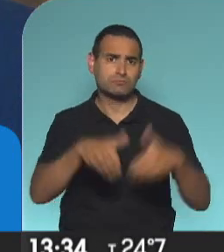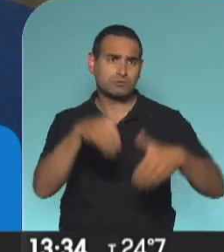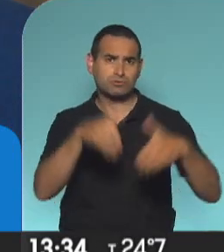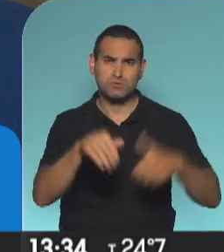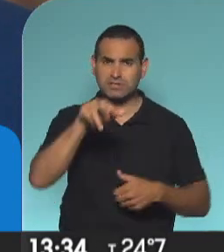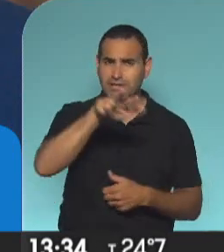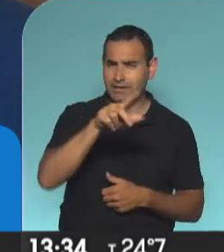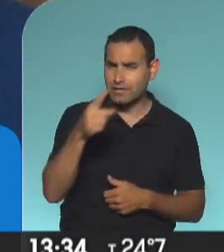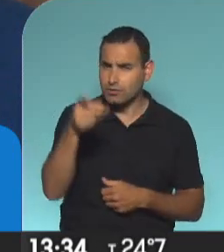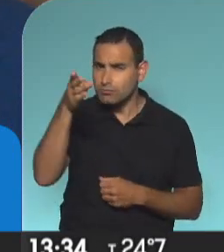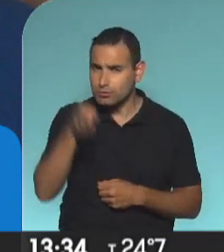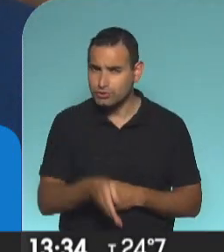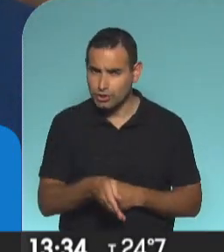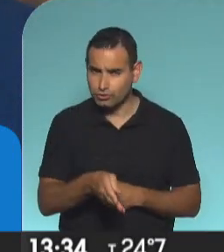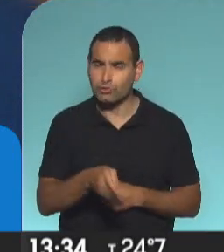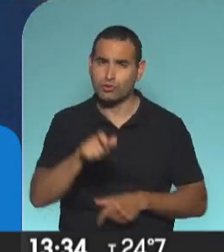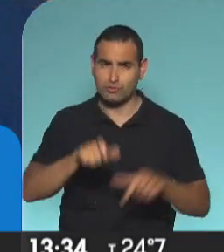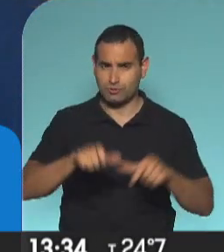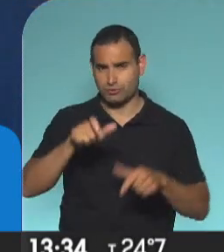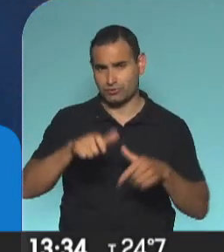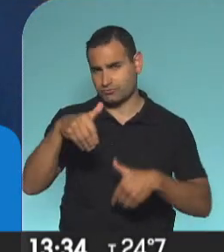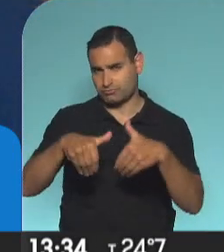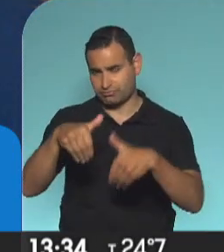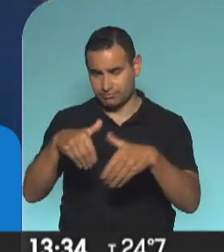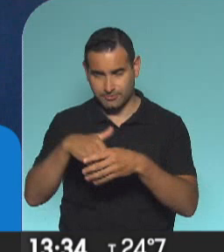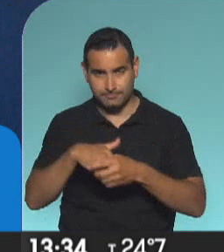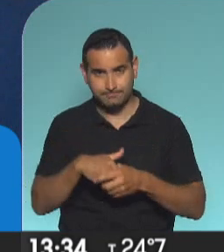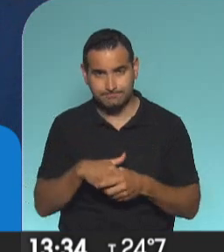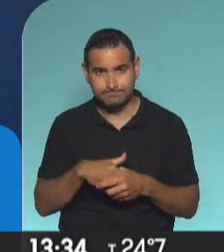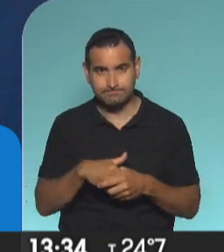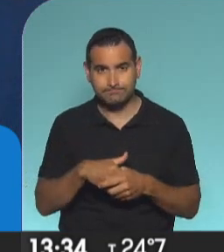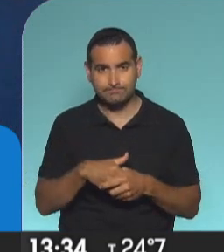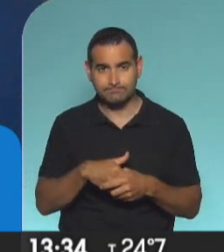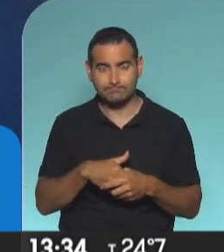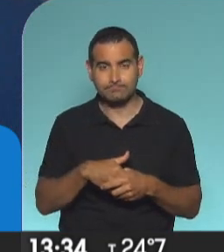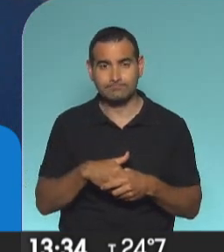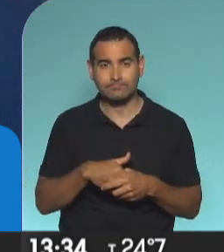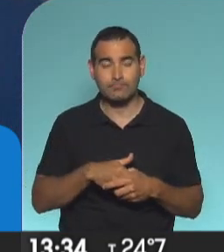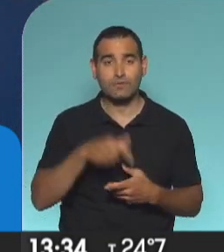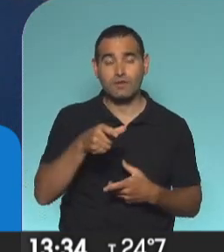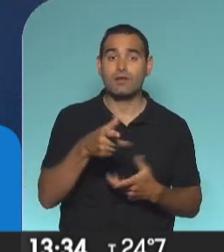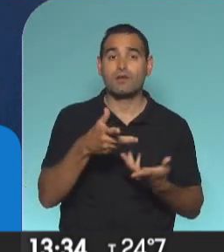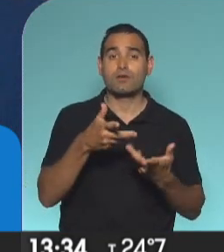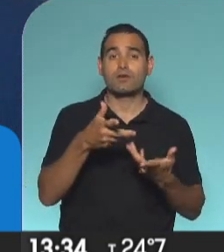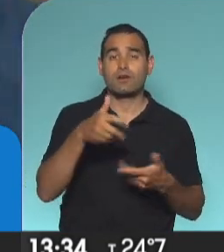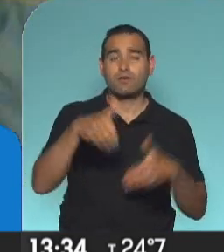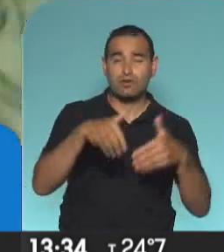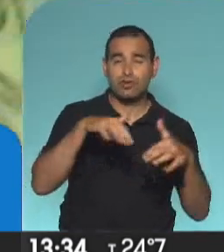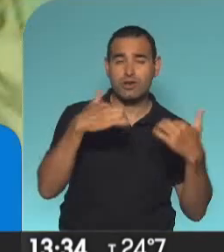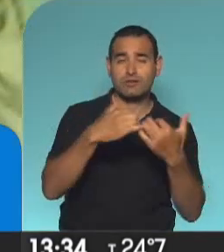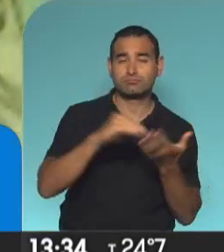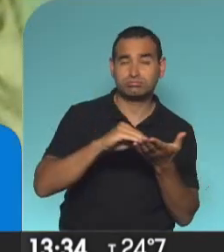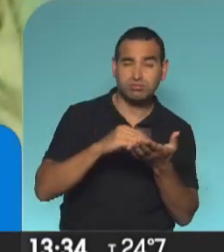del 31% del padrón electoral. Esto, tengamos en cuenta que las parlamentarias generalmente tienen